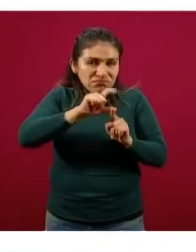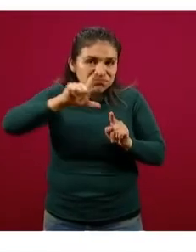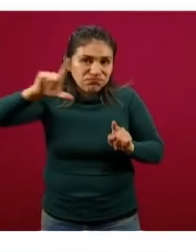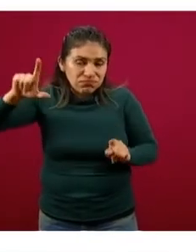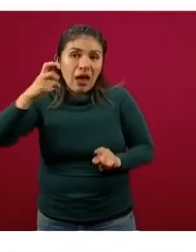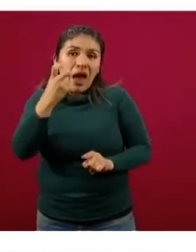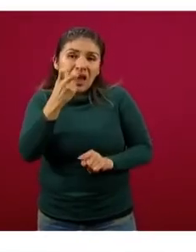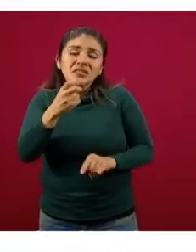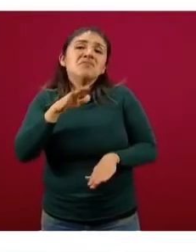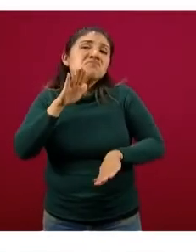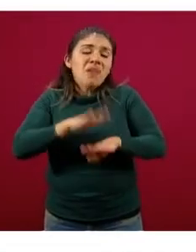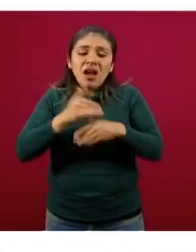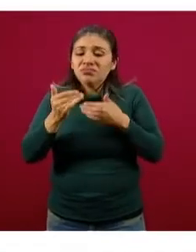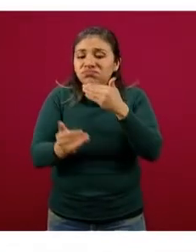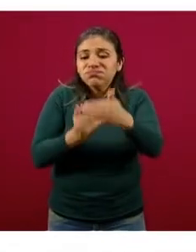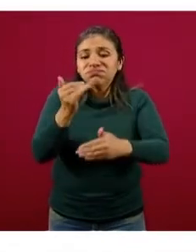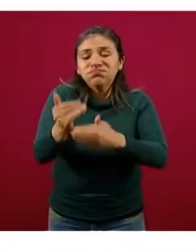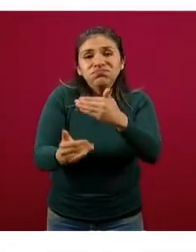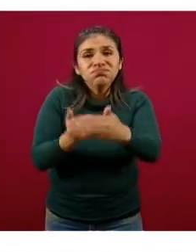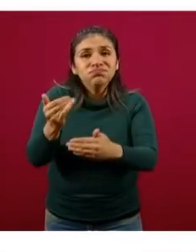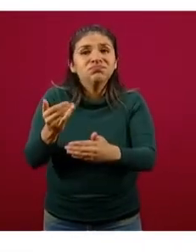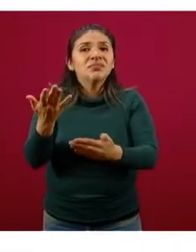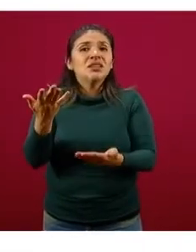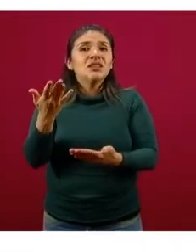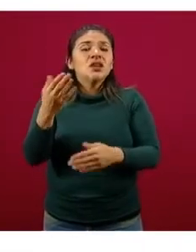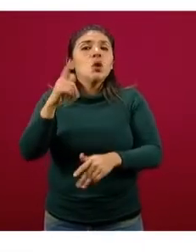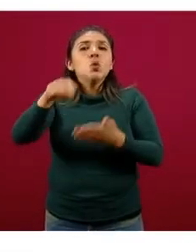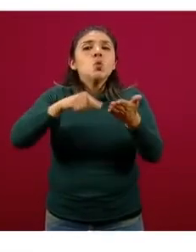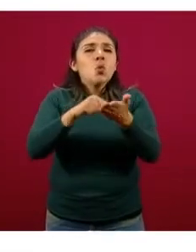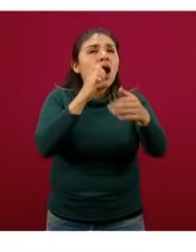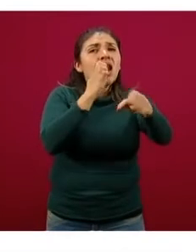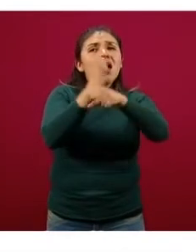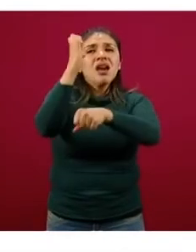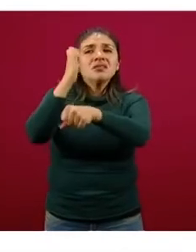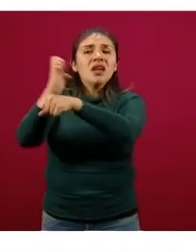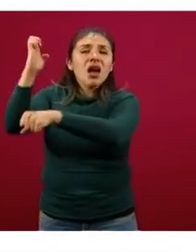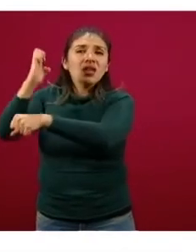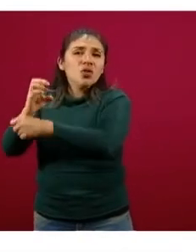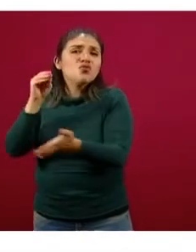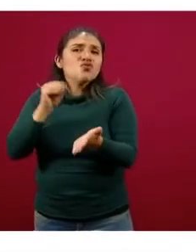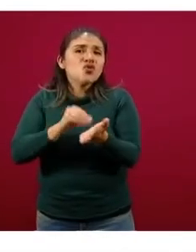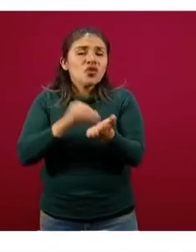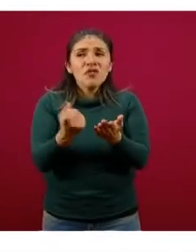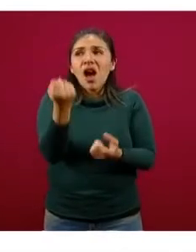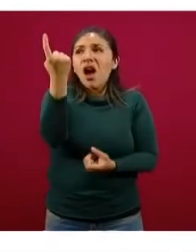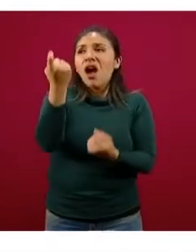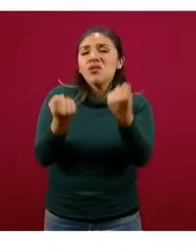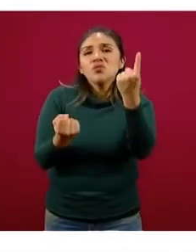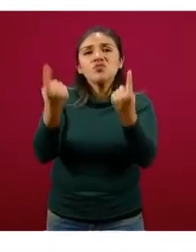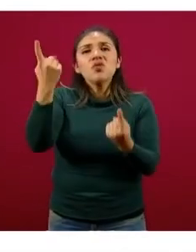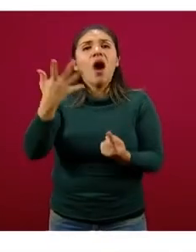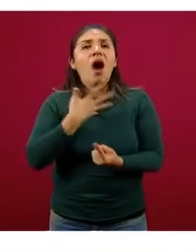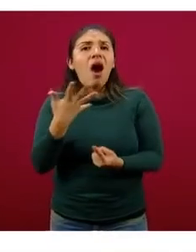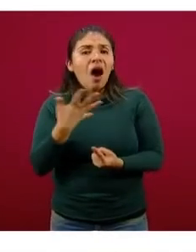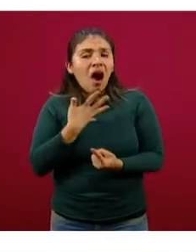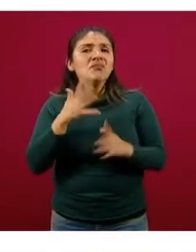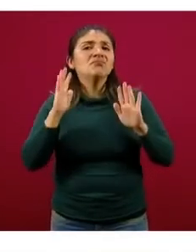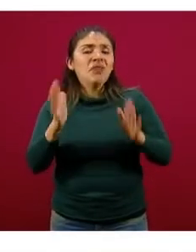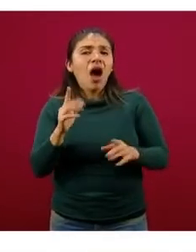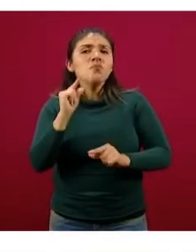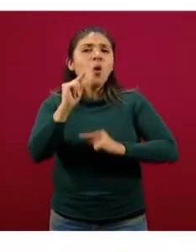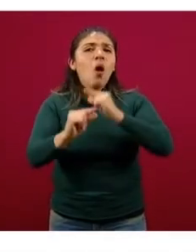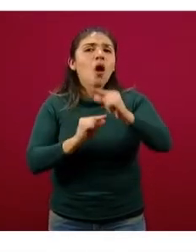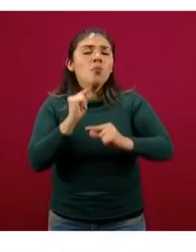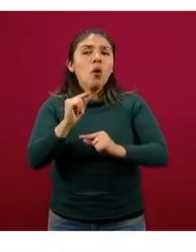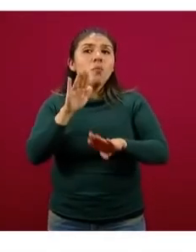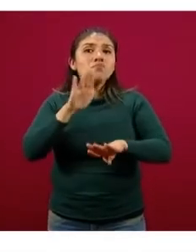que se espera en función de que en varias entidades federativas, en algunas de ellas estamos alcanzando o